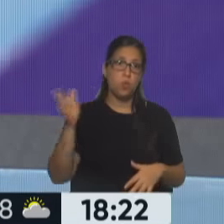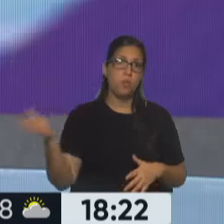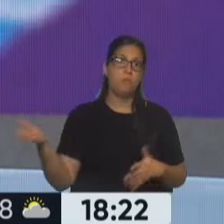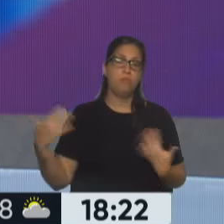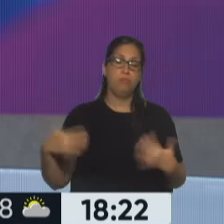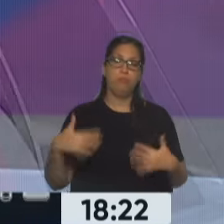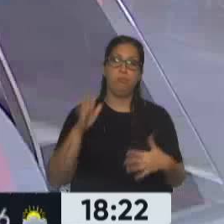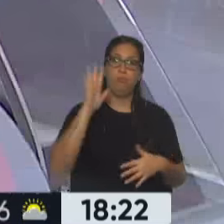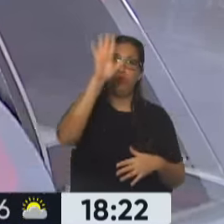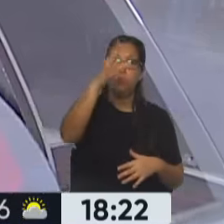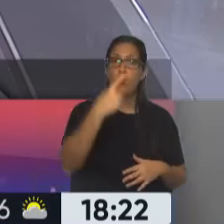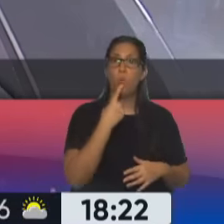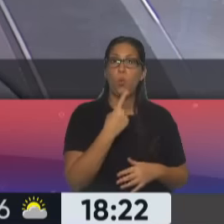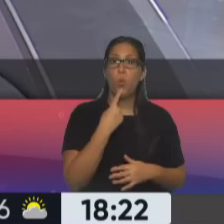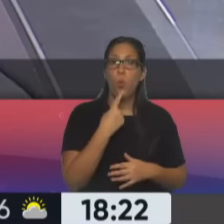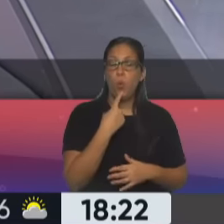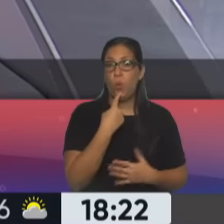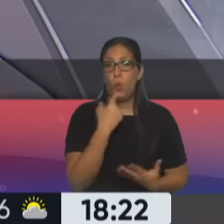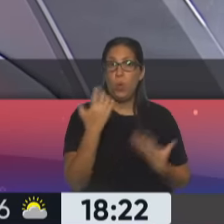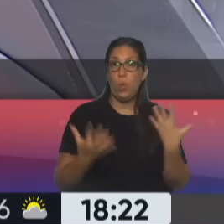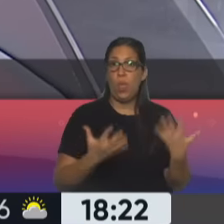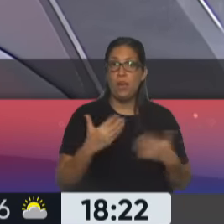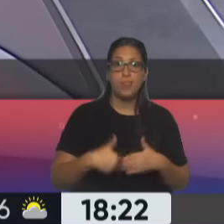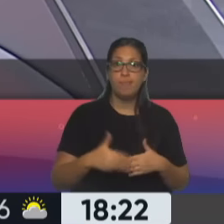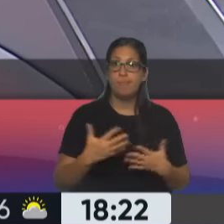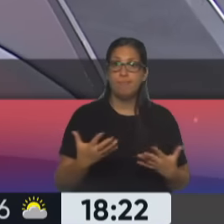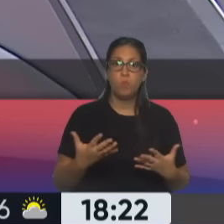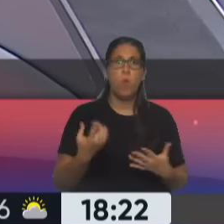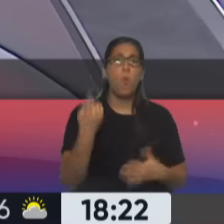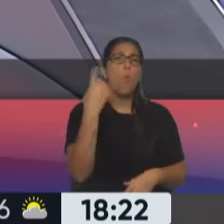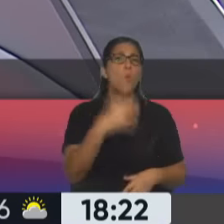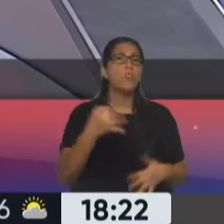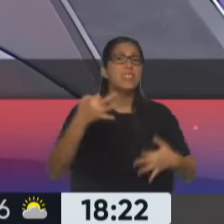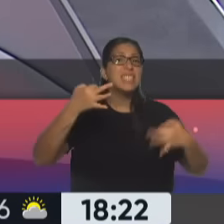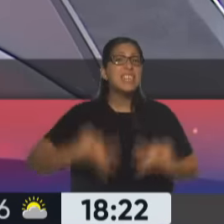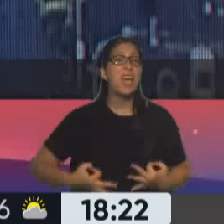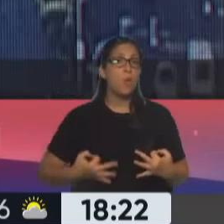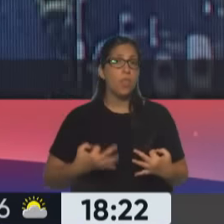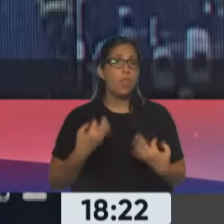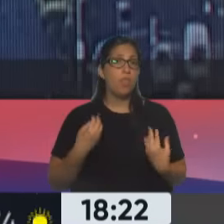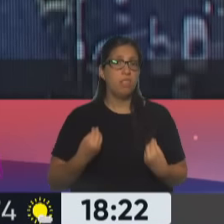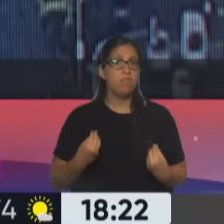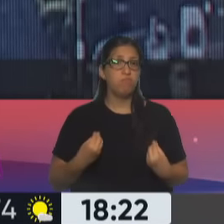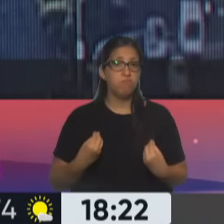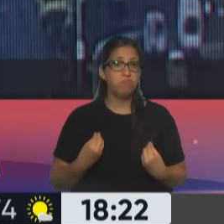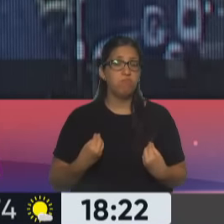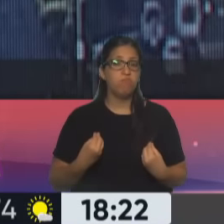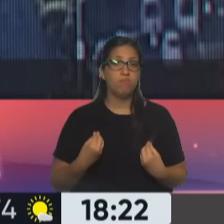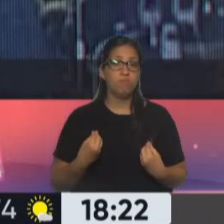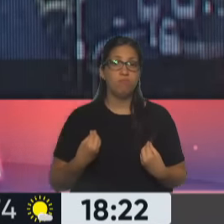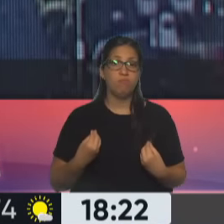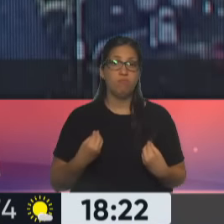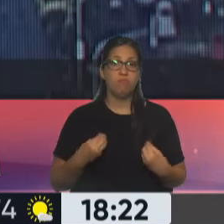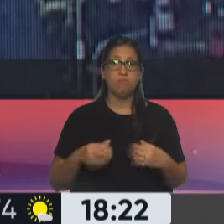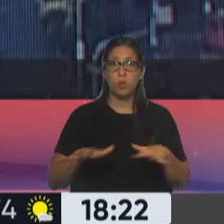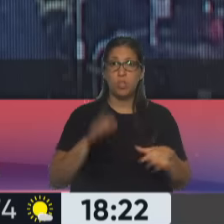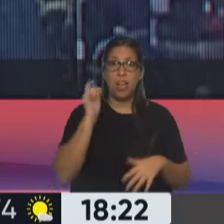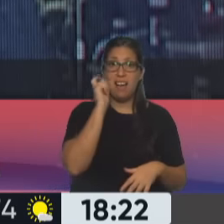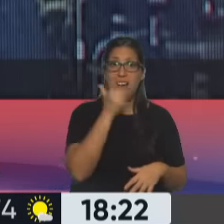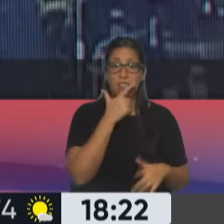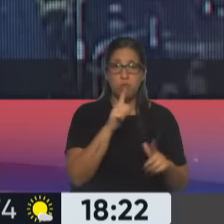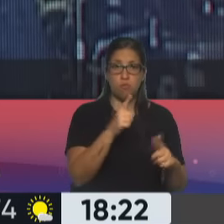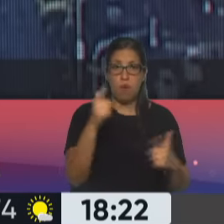principio. Un futuro incierto. Lo único certero, si se tiene, es esta situación de no tener gas, de no